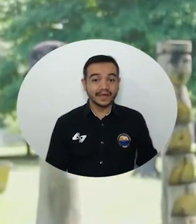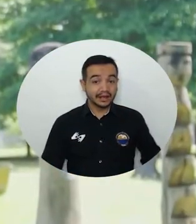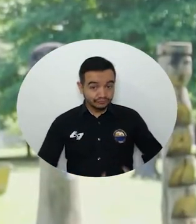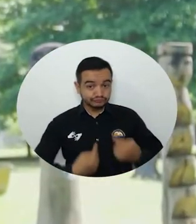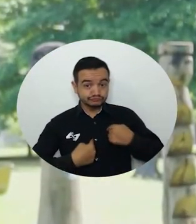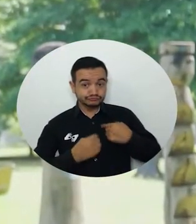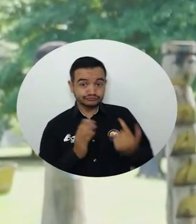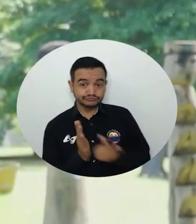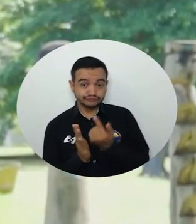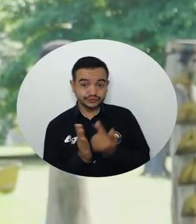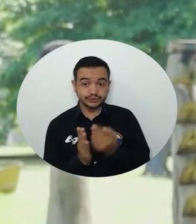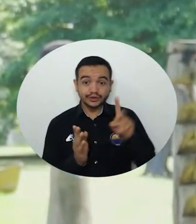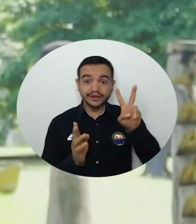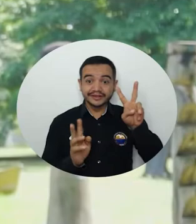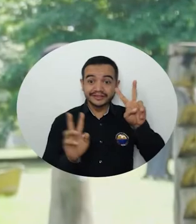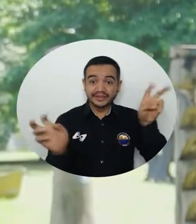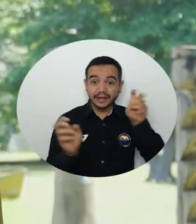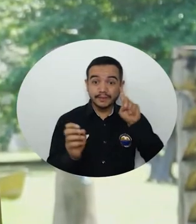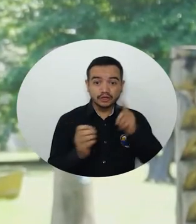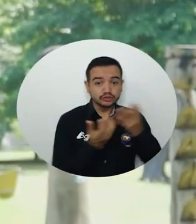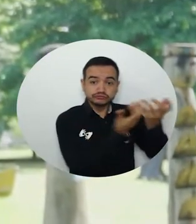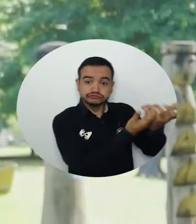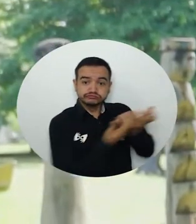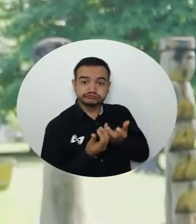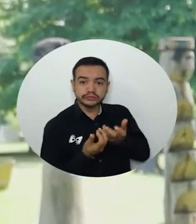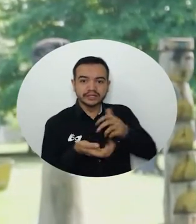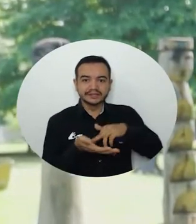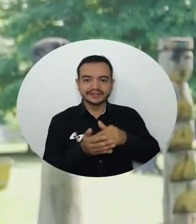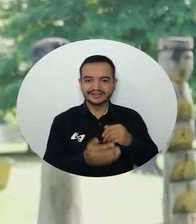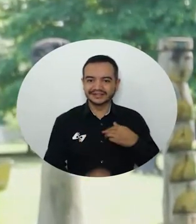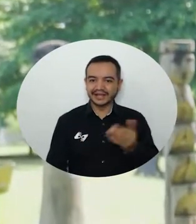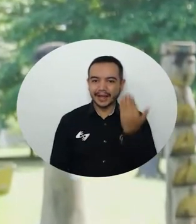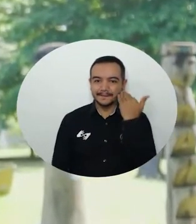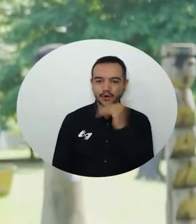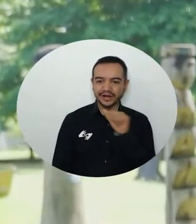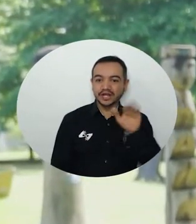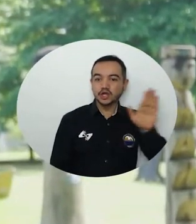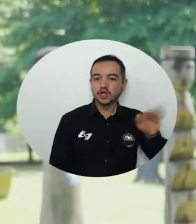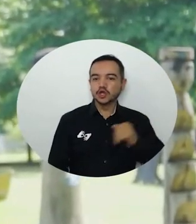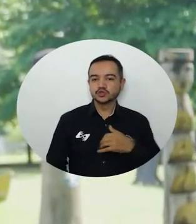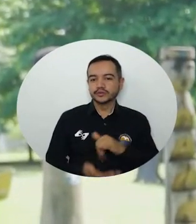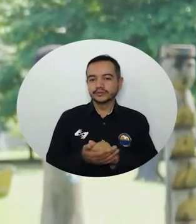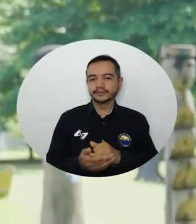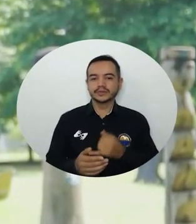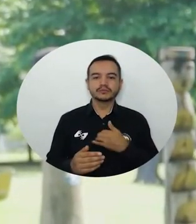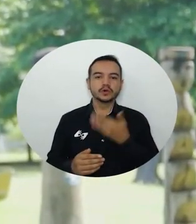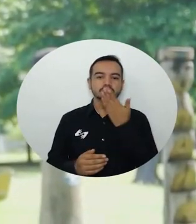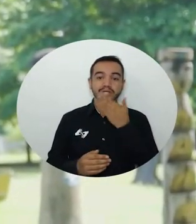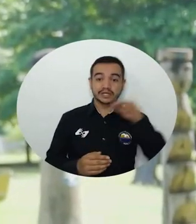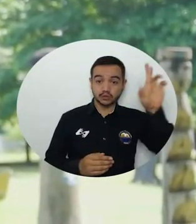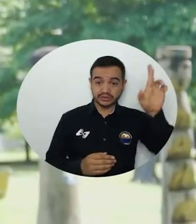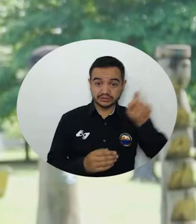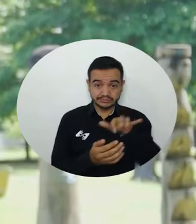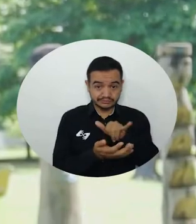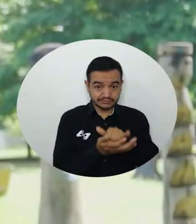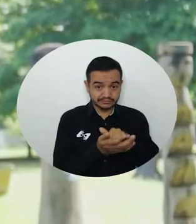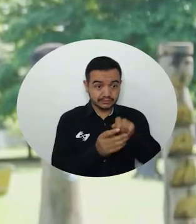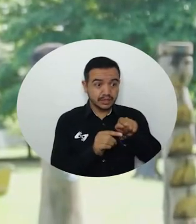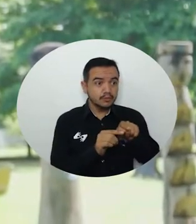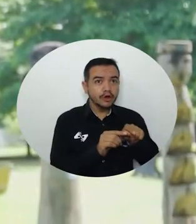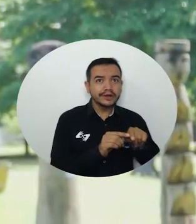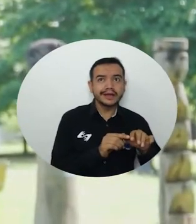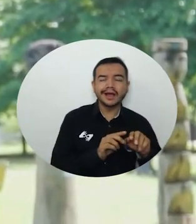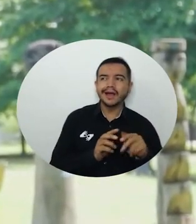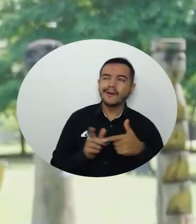Mi libro Inmigrando es la historia de una mujer colombiana de Riohacha, una madre soltera que viaja